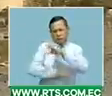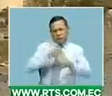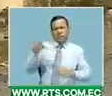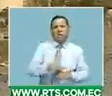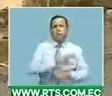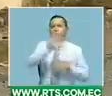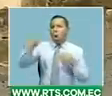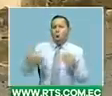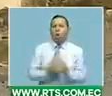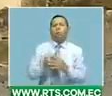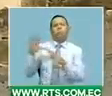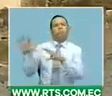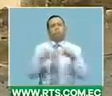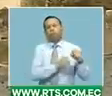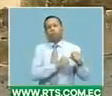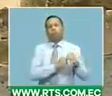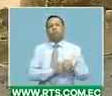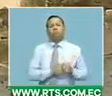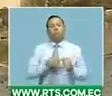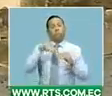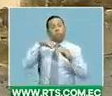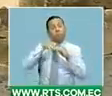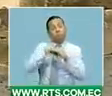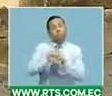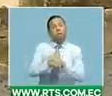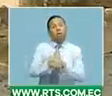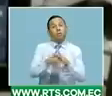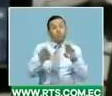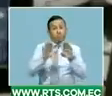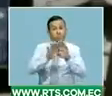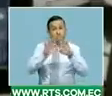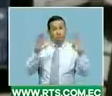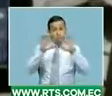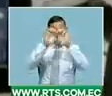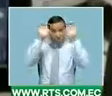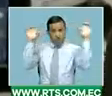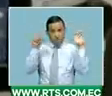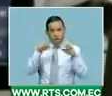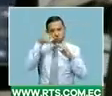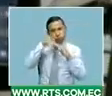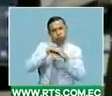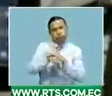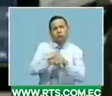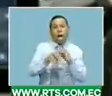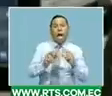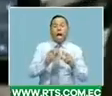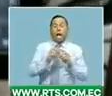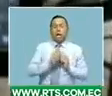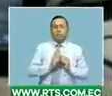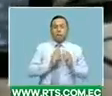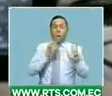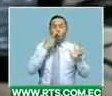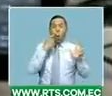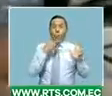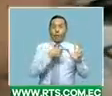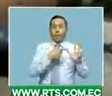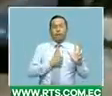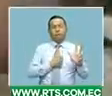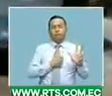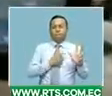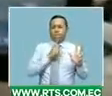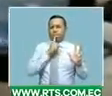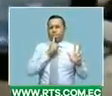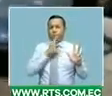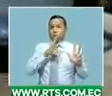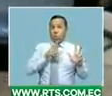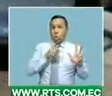Dentro de estas puertas había 25 guardias de seguridad, mientras que afuera tres pillos. Para poder ingresar, uno de ellos se